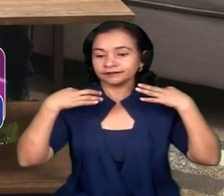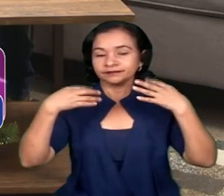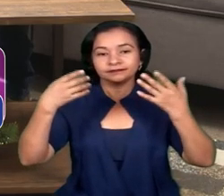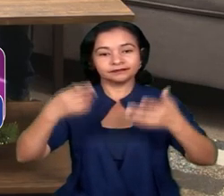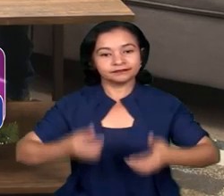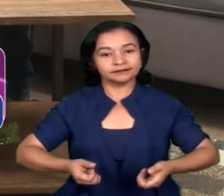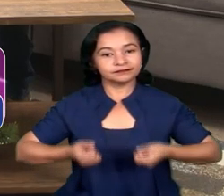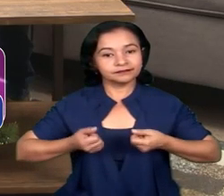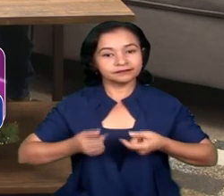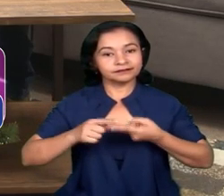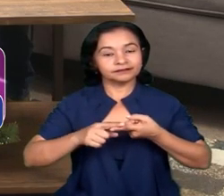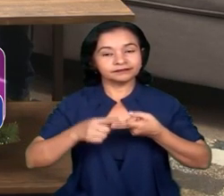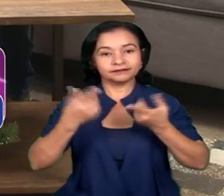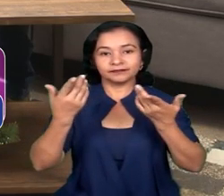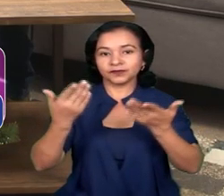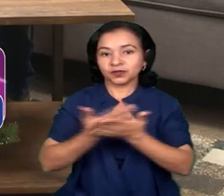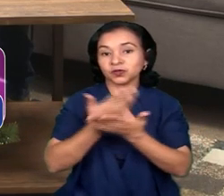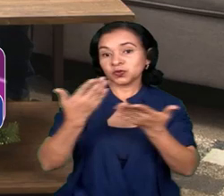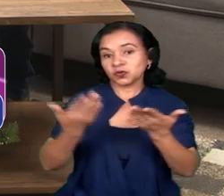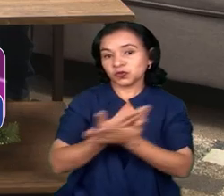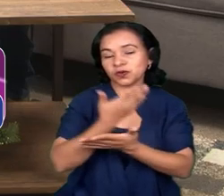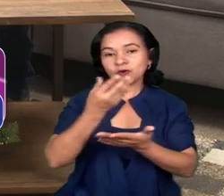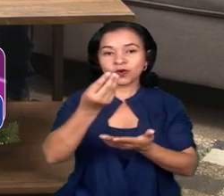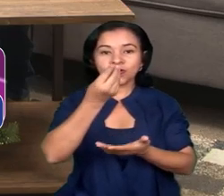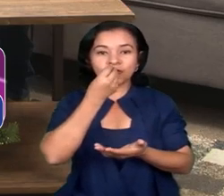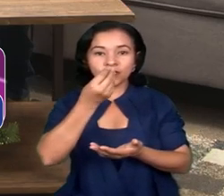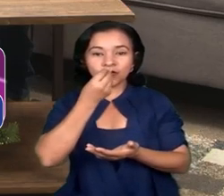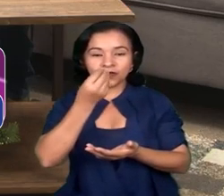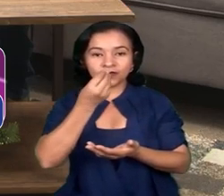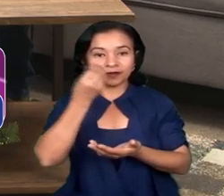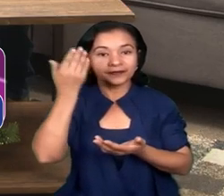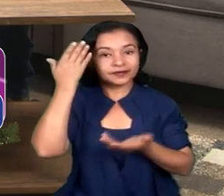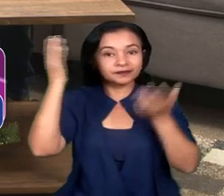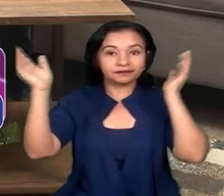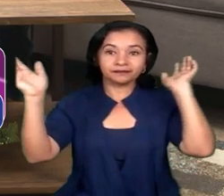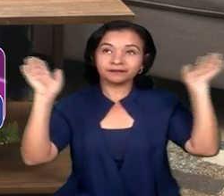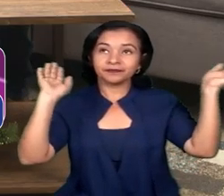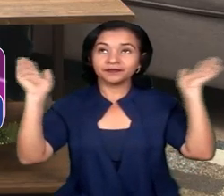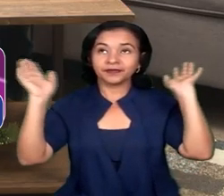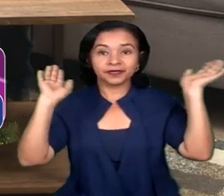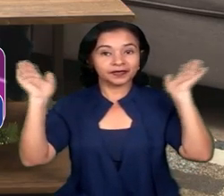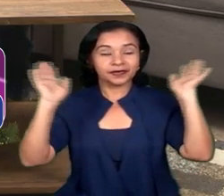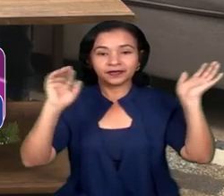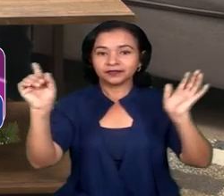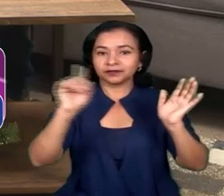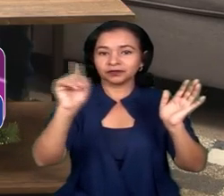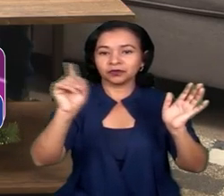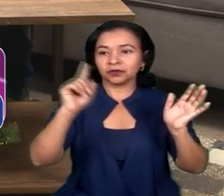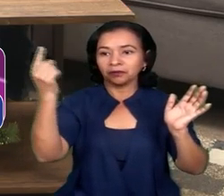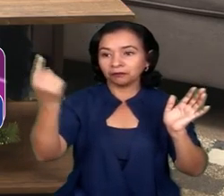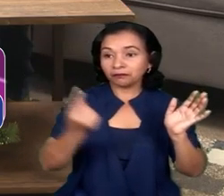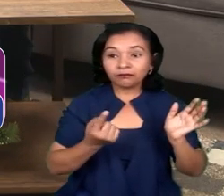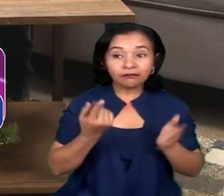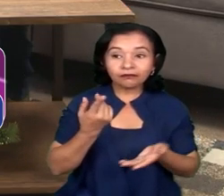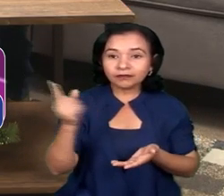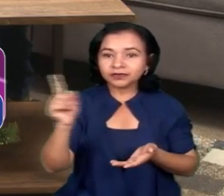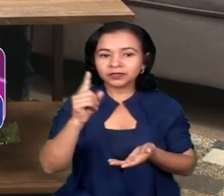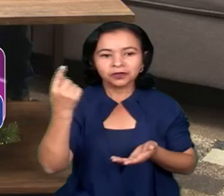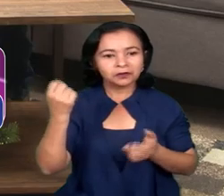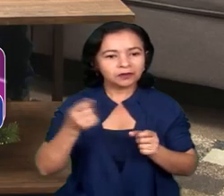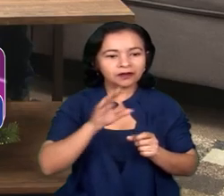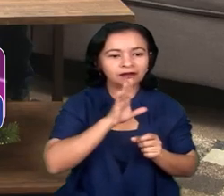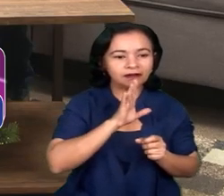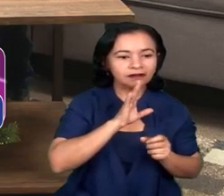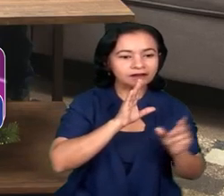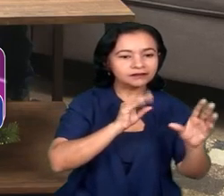pantalón, su estreno, su comida, porque creemos que en los mercados no le cobramos por llegar. Pueden conversar